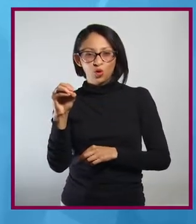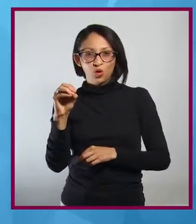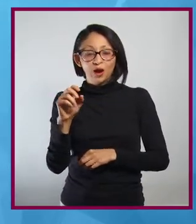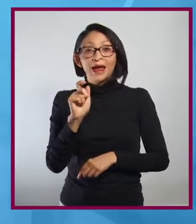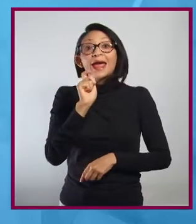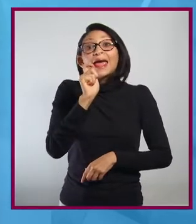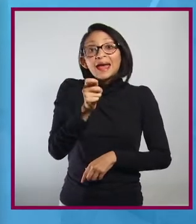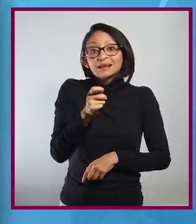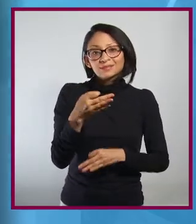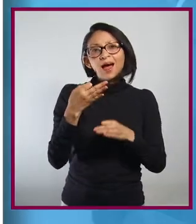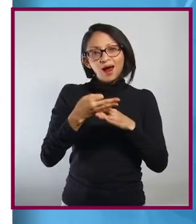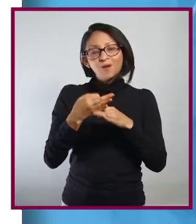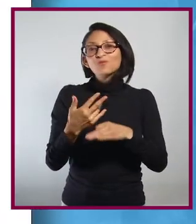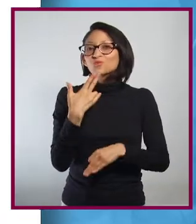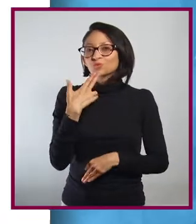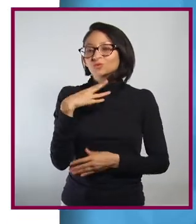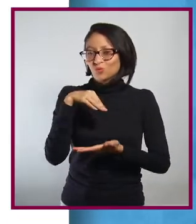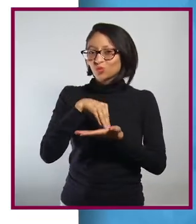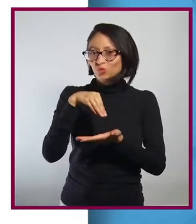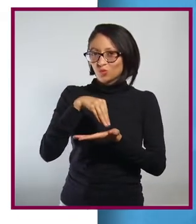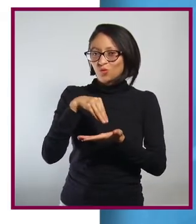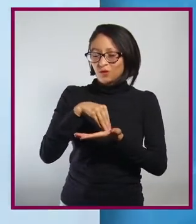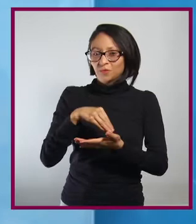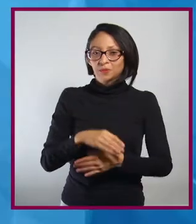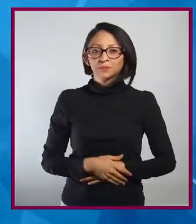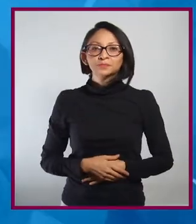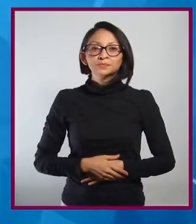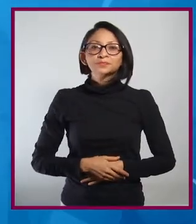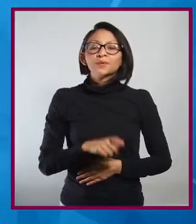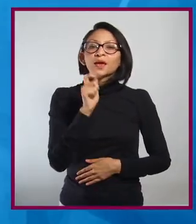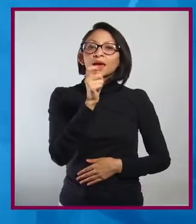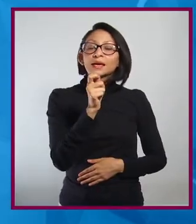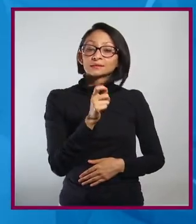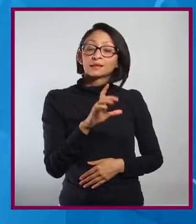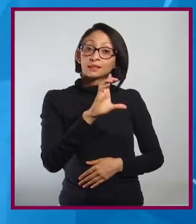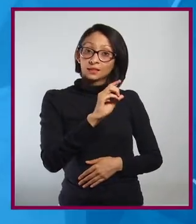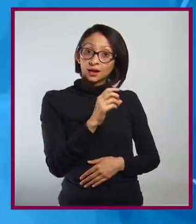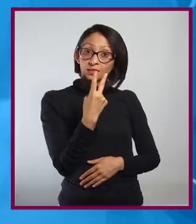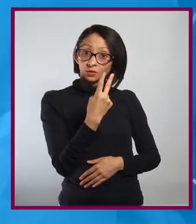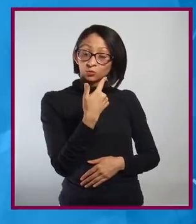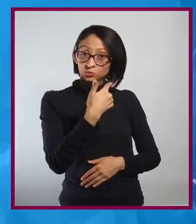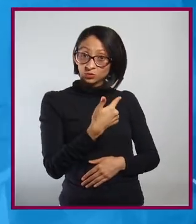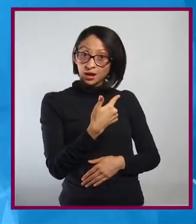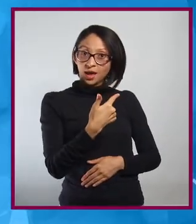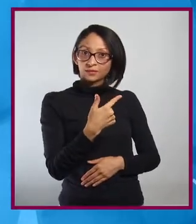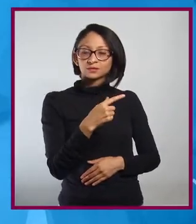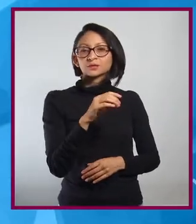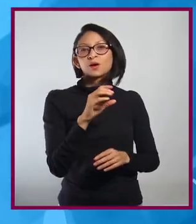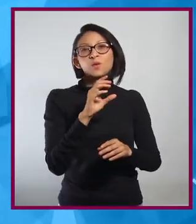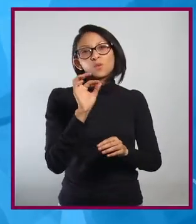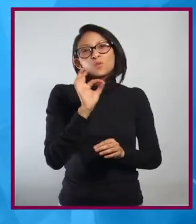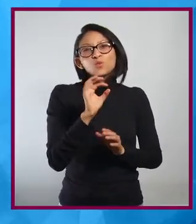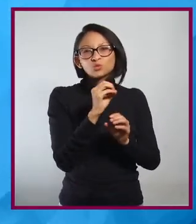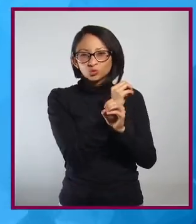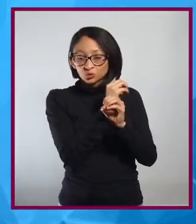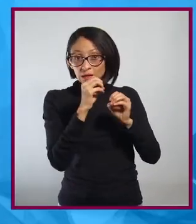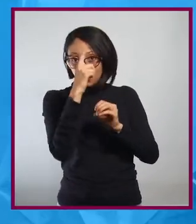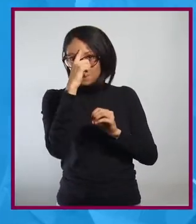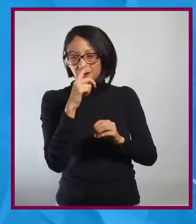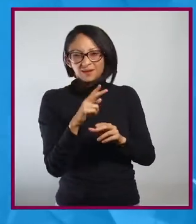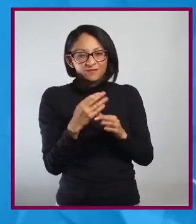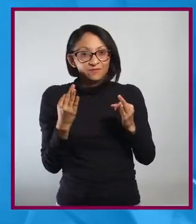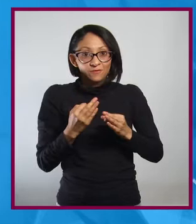la escala de Fahrenheit que todavía se usa. La escala va de los 32 grados, el punto de congelación,